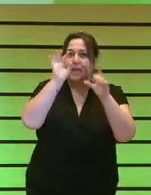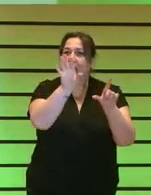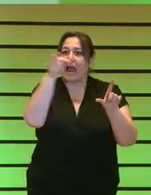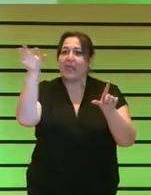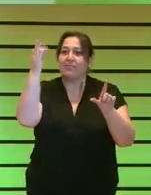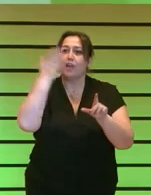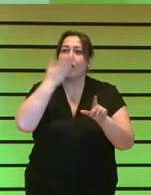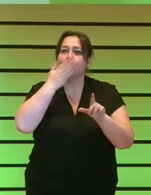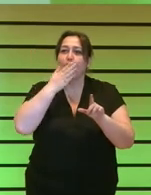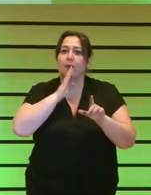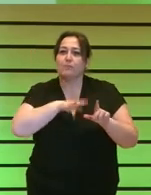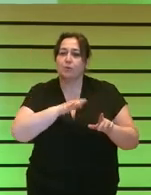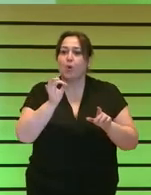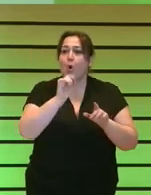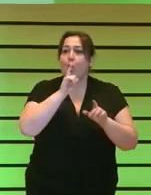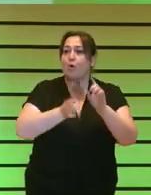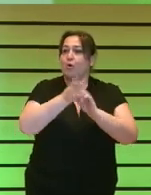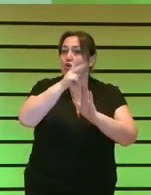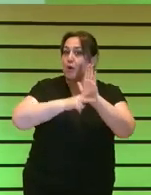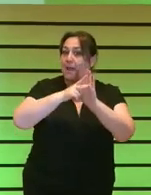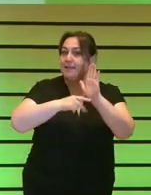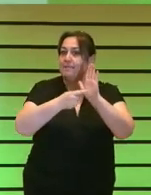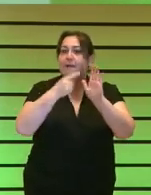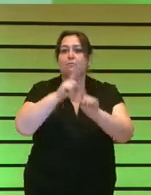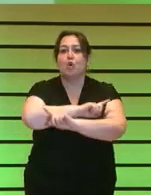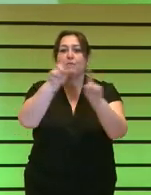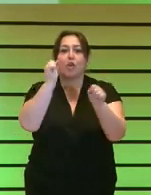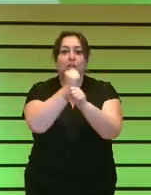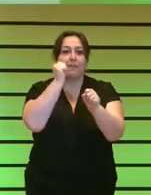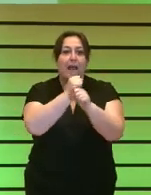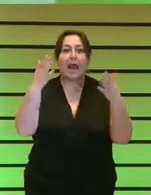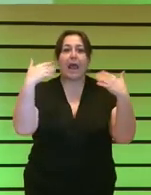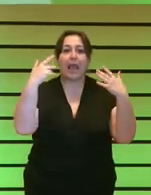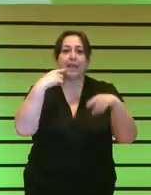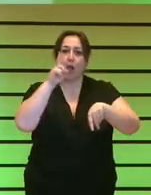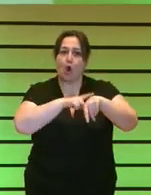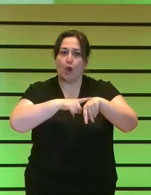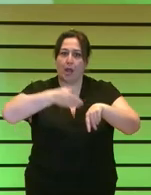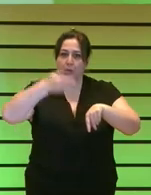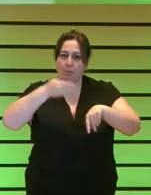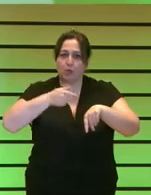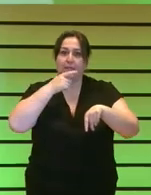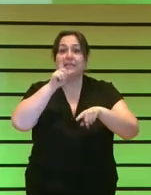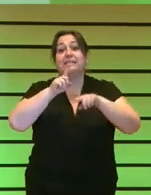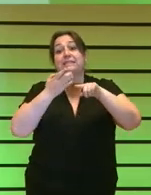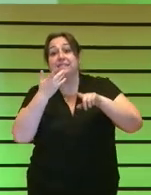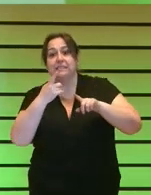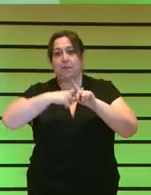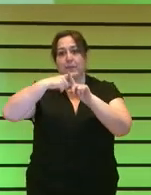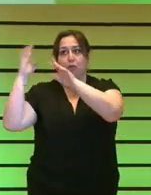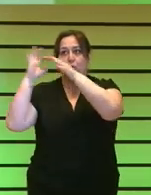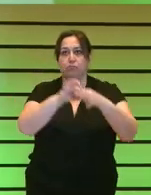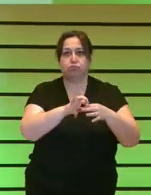se apagó una normativa en la que se prohíbe que se trabaja al aire libre las horas centrales del día los días calificados como a horas de calor etcétera etcétera